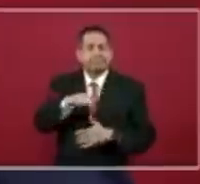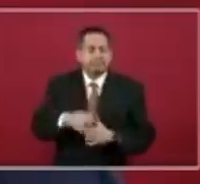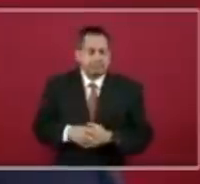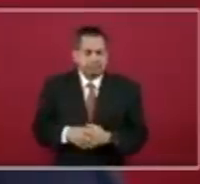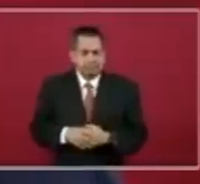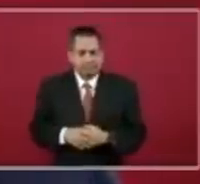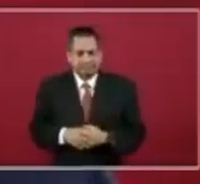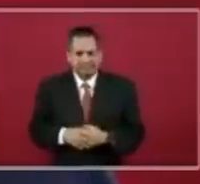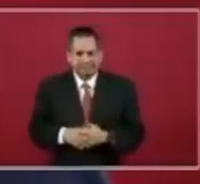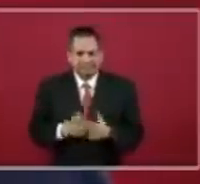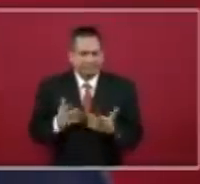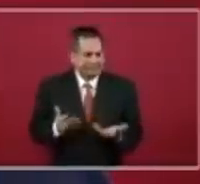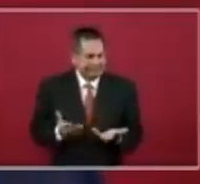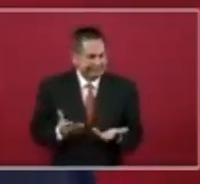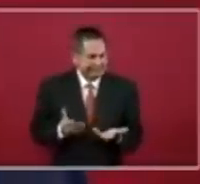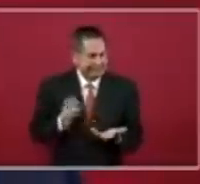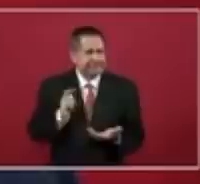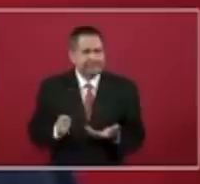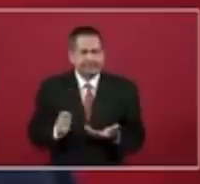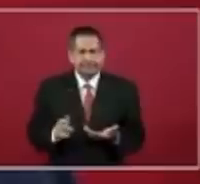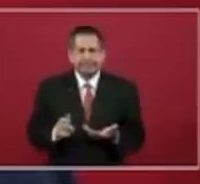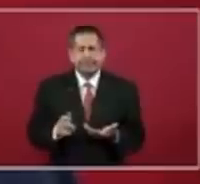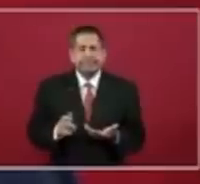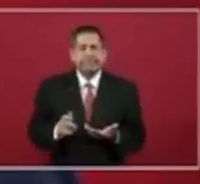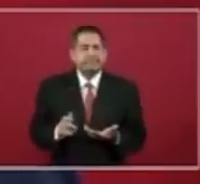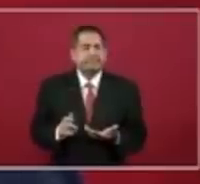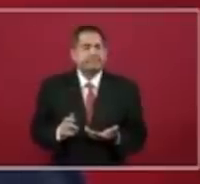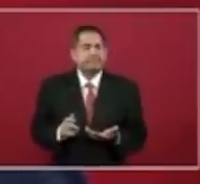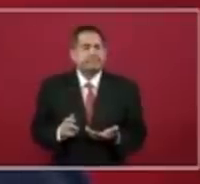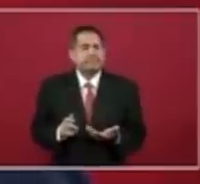Esa es la grandeza